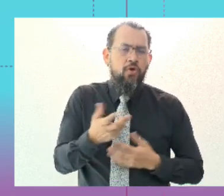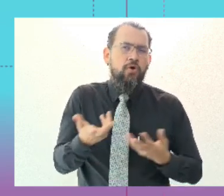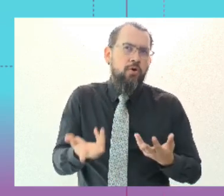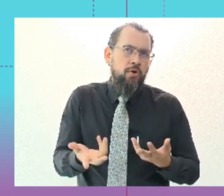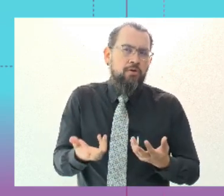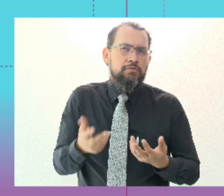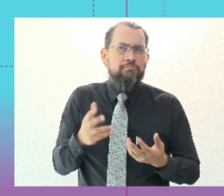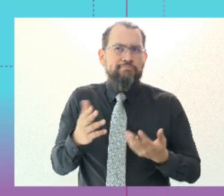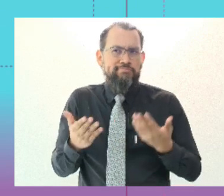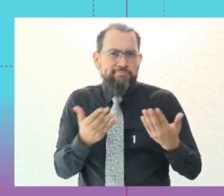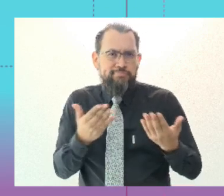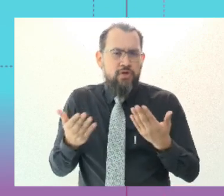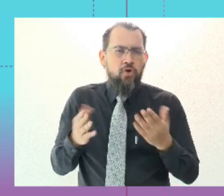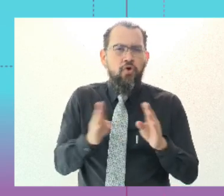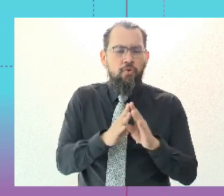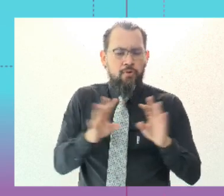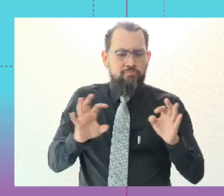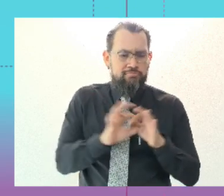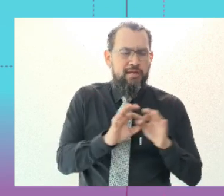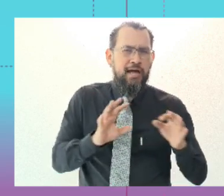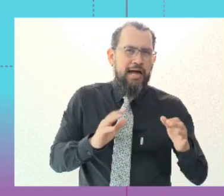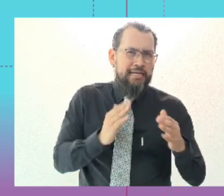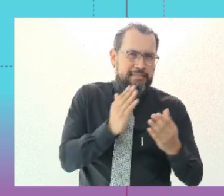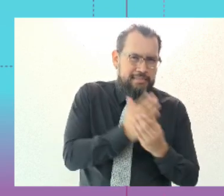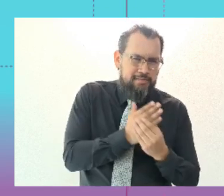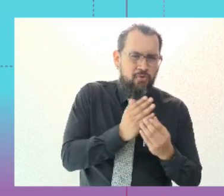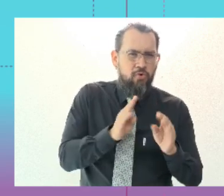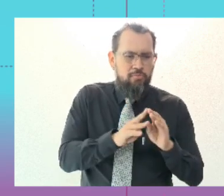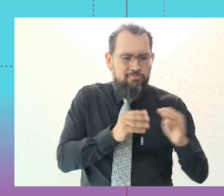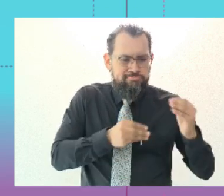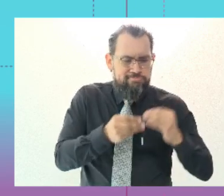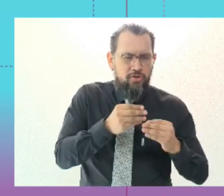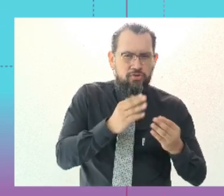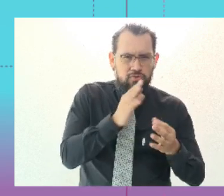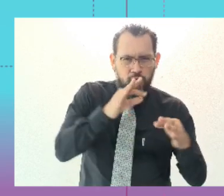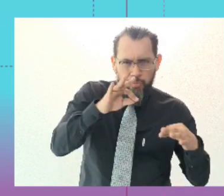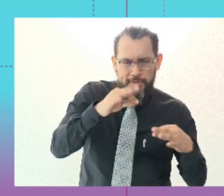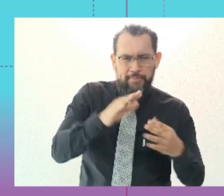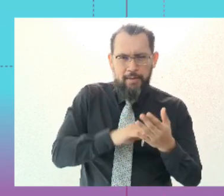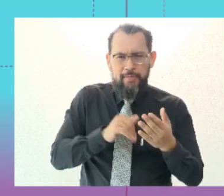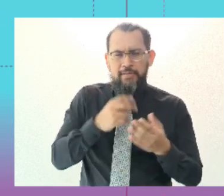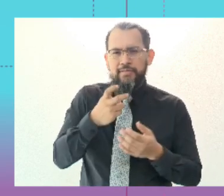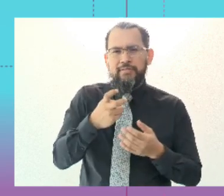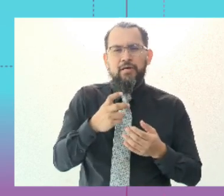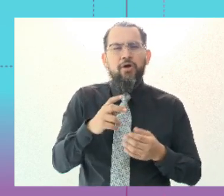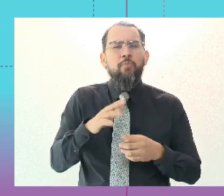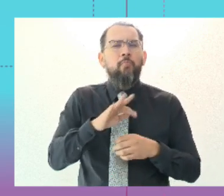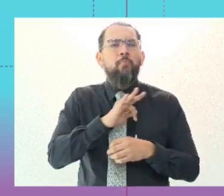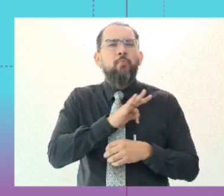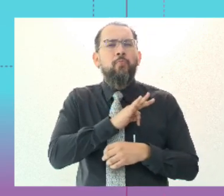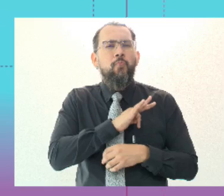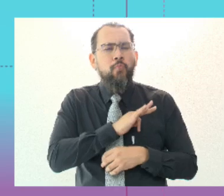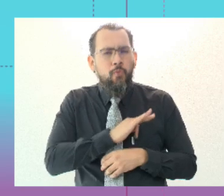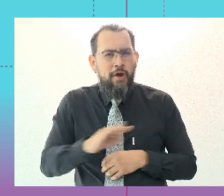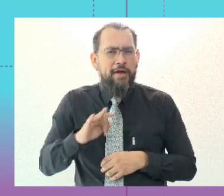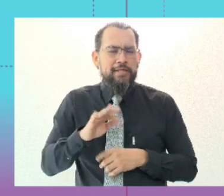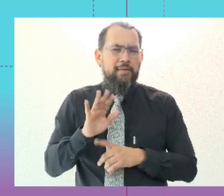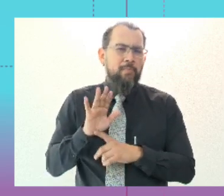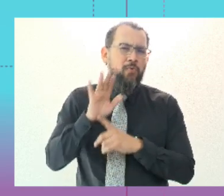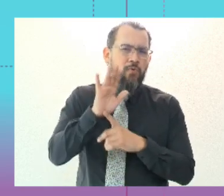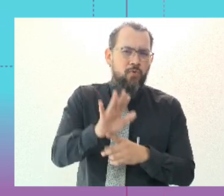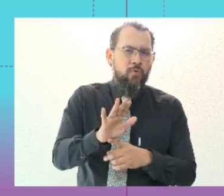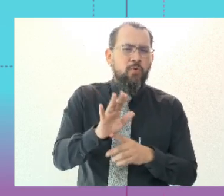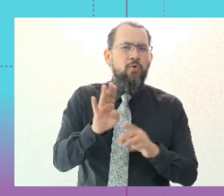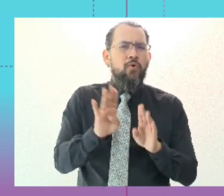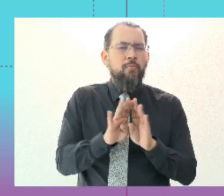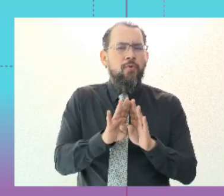sentido o en otro, porque en los dos se puede construir solución de problemas a partir del orden y la planeación,